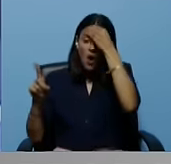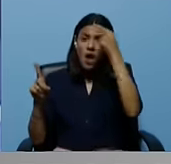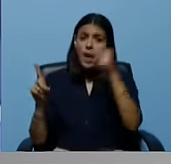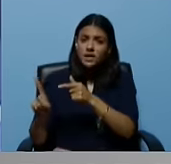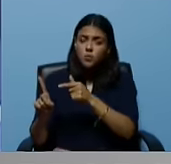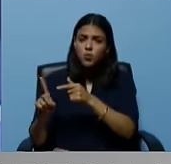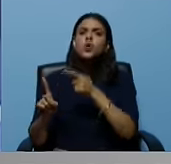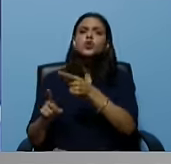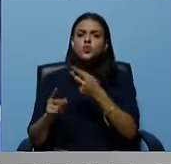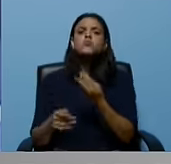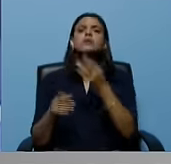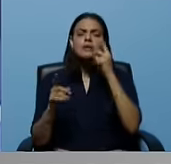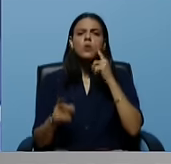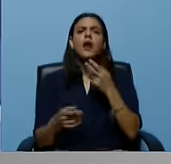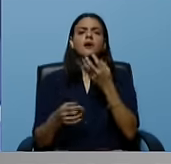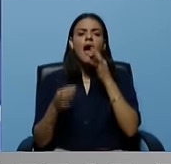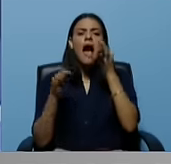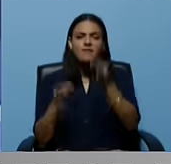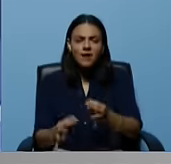que rectifique,